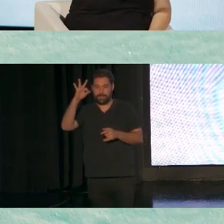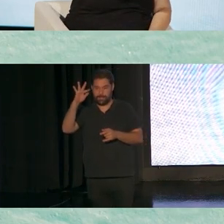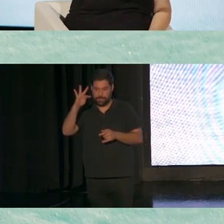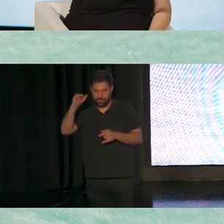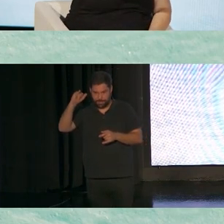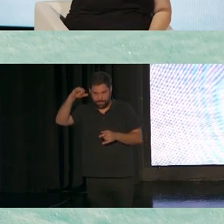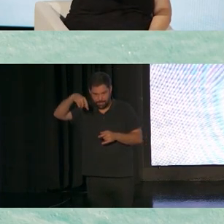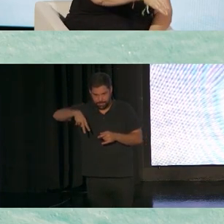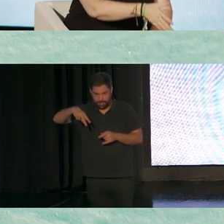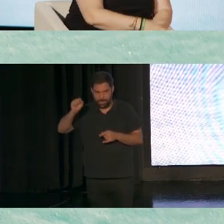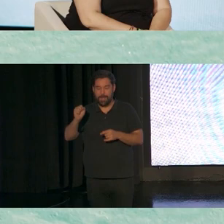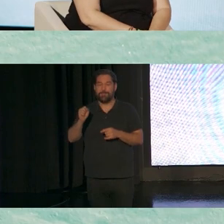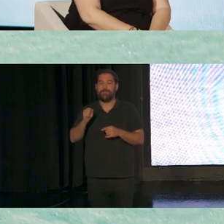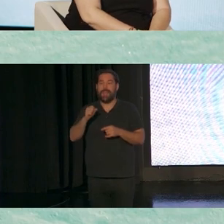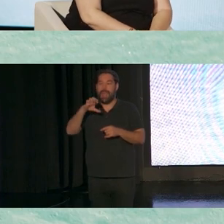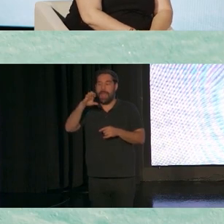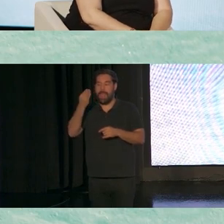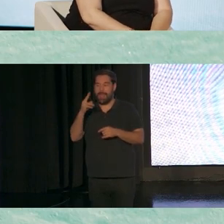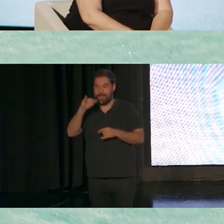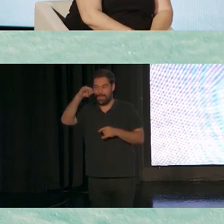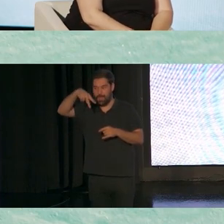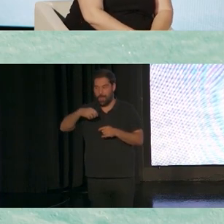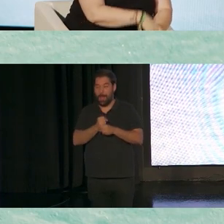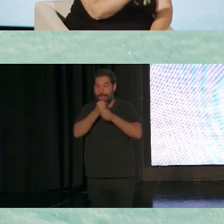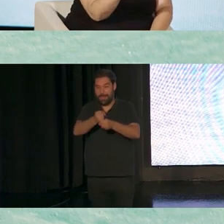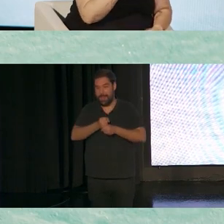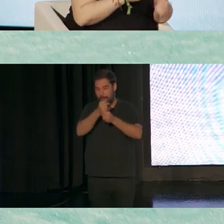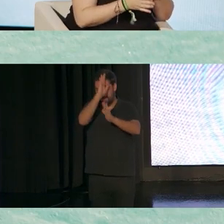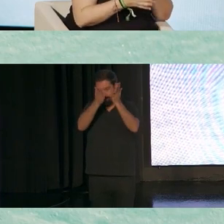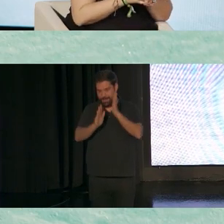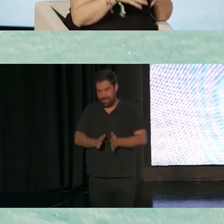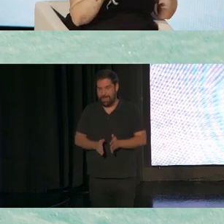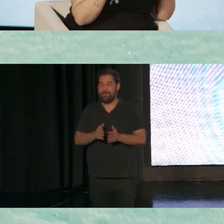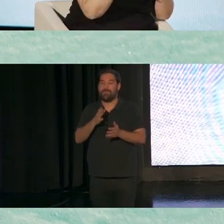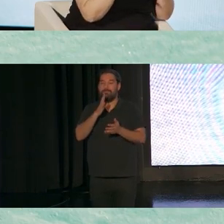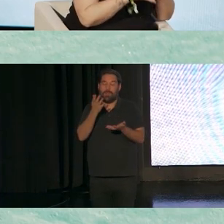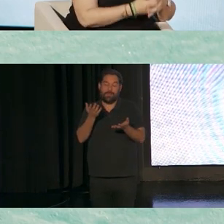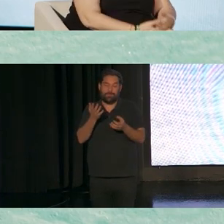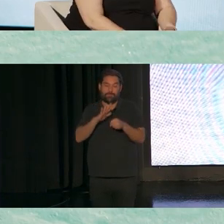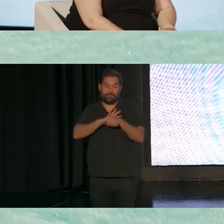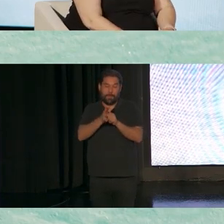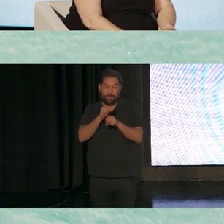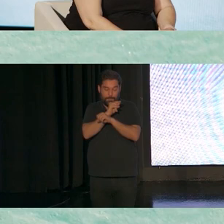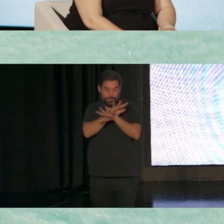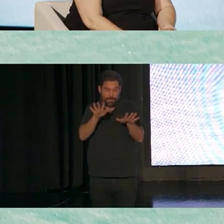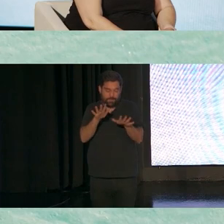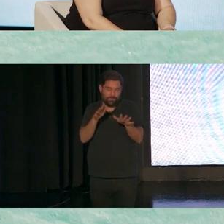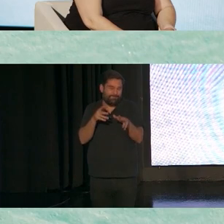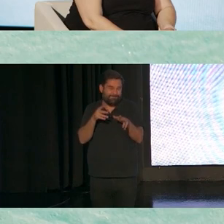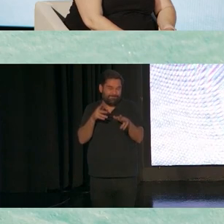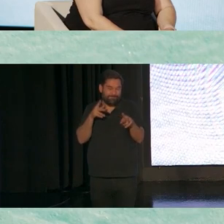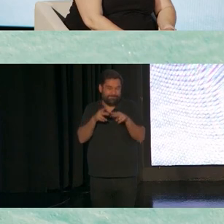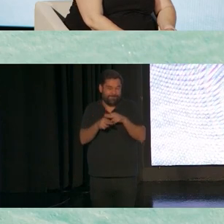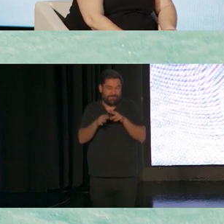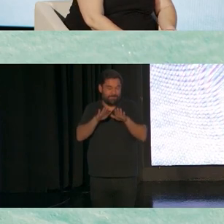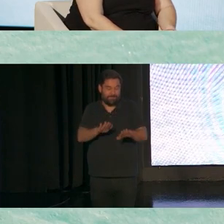eh equinoterapia que le encanta montar a caballo Lo que pasa que con la pandemia Pues bueno tuvimos que dejarlo pero